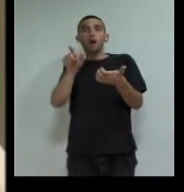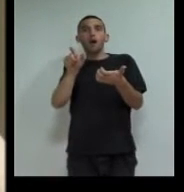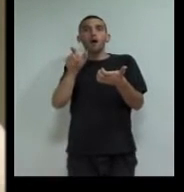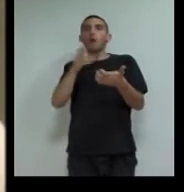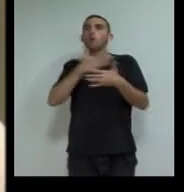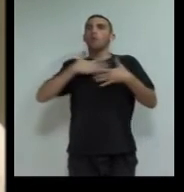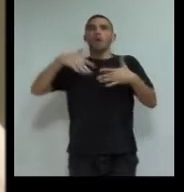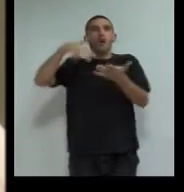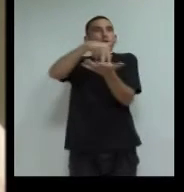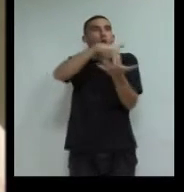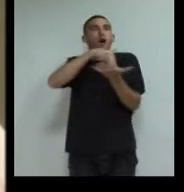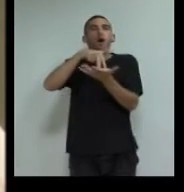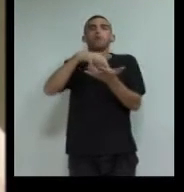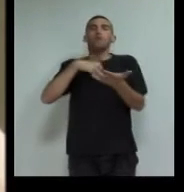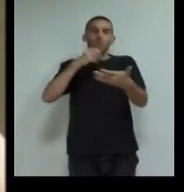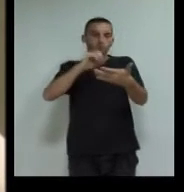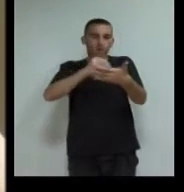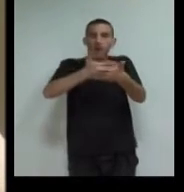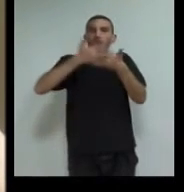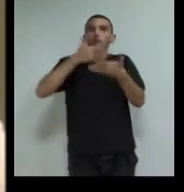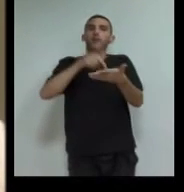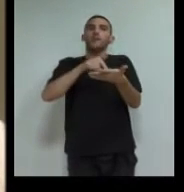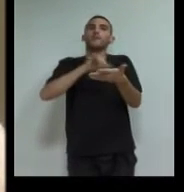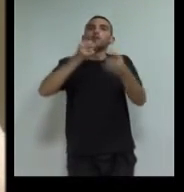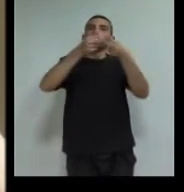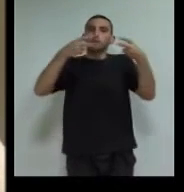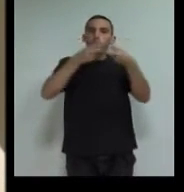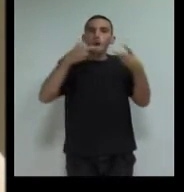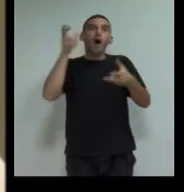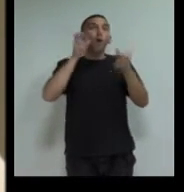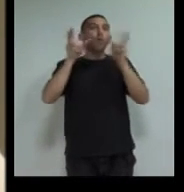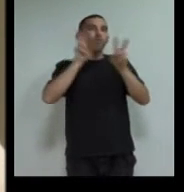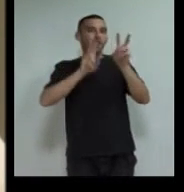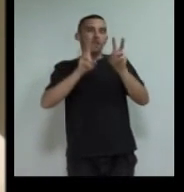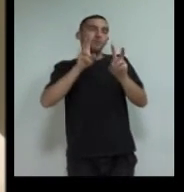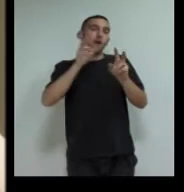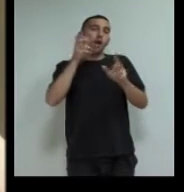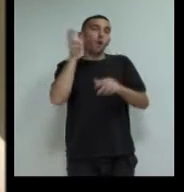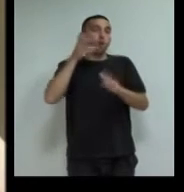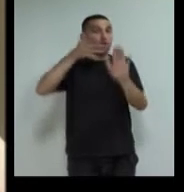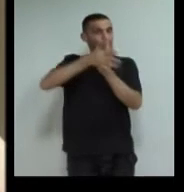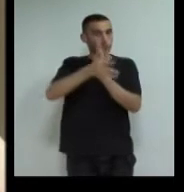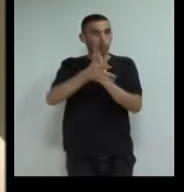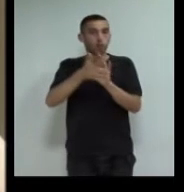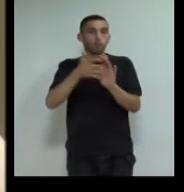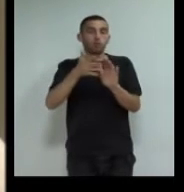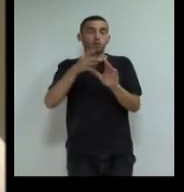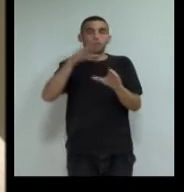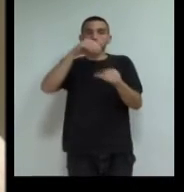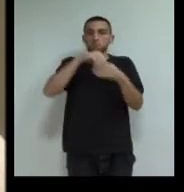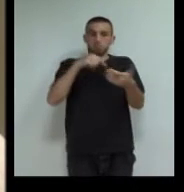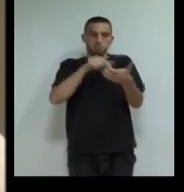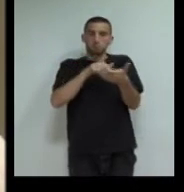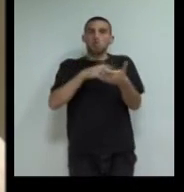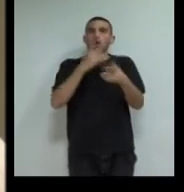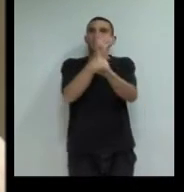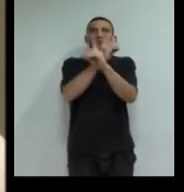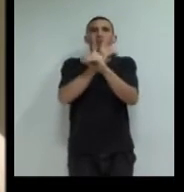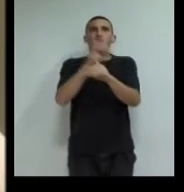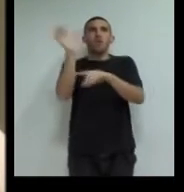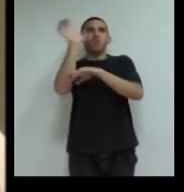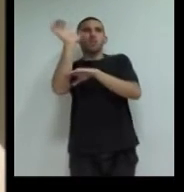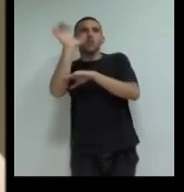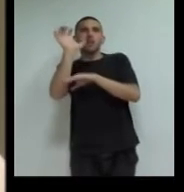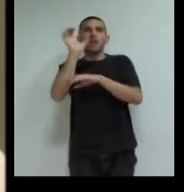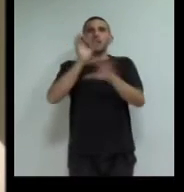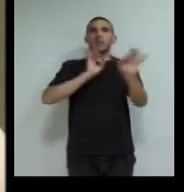recibir el subtitulado y la audiodescripción para cualquier fuente de emisión, sea videohome, es decir, un DVD, sea el cine,